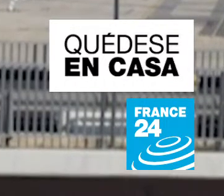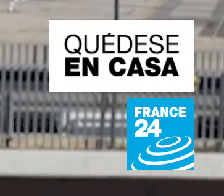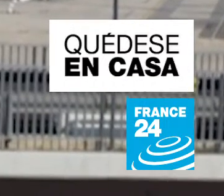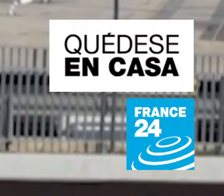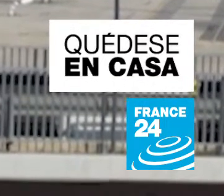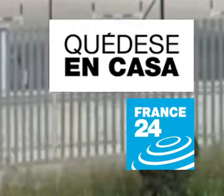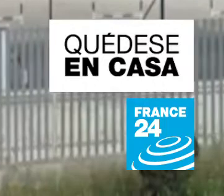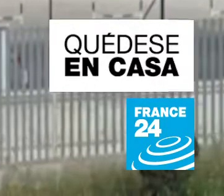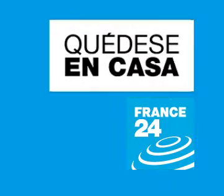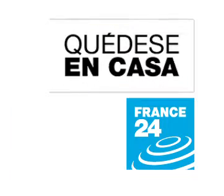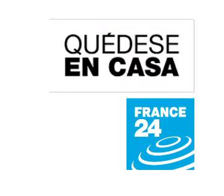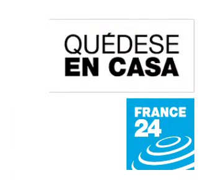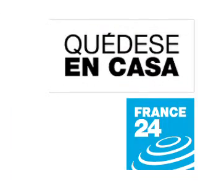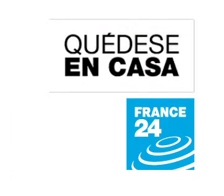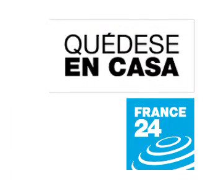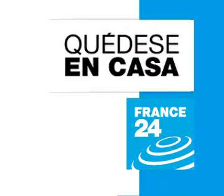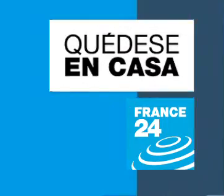en 1950